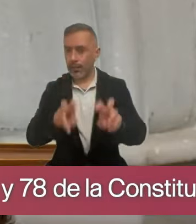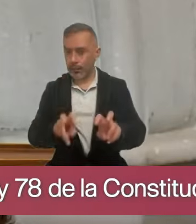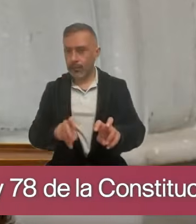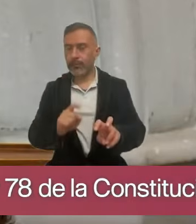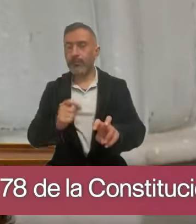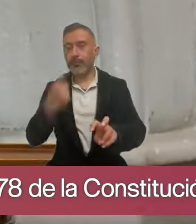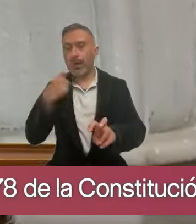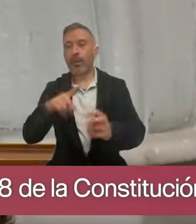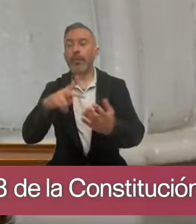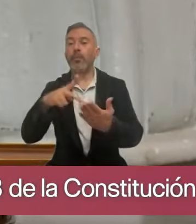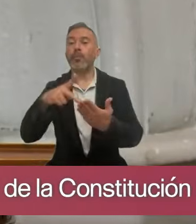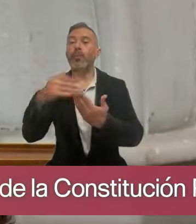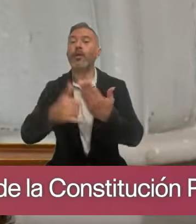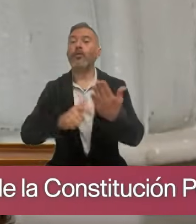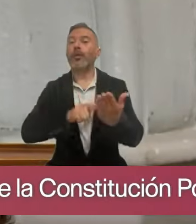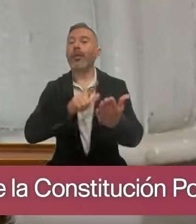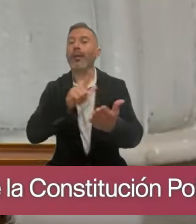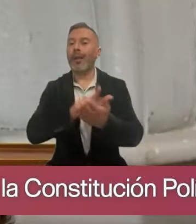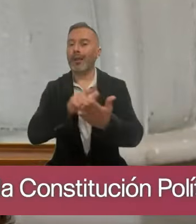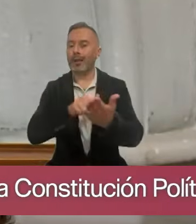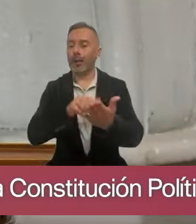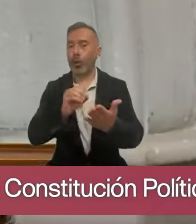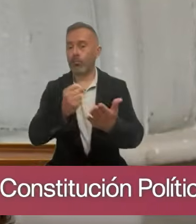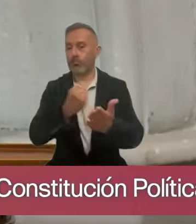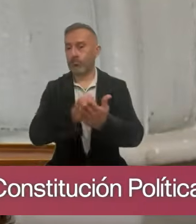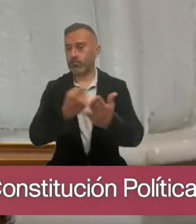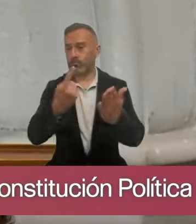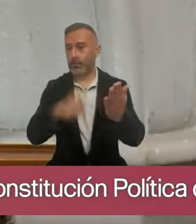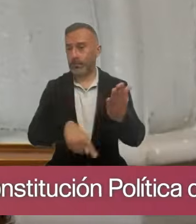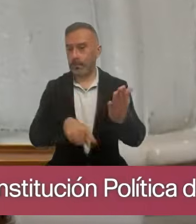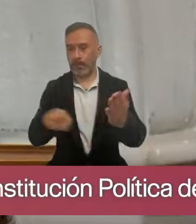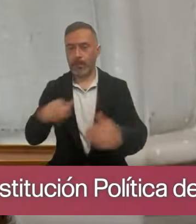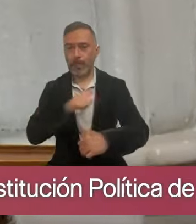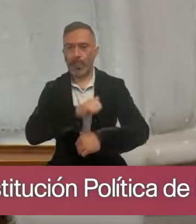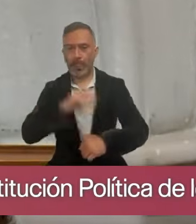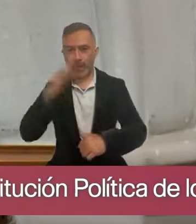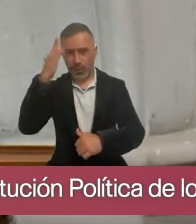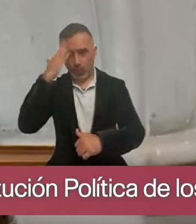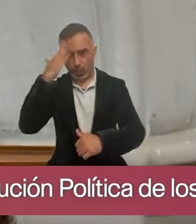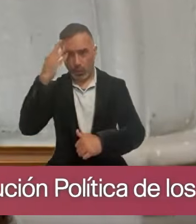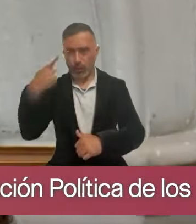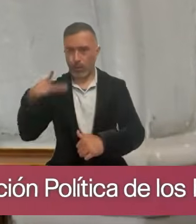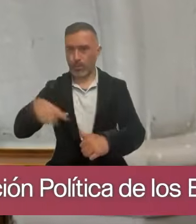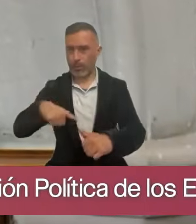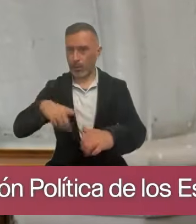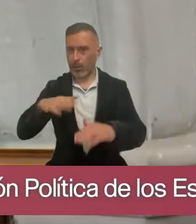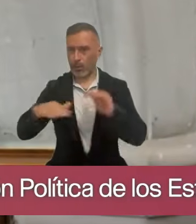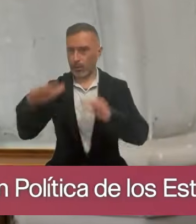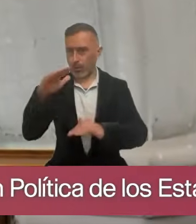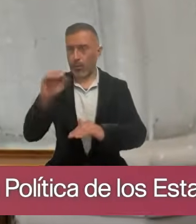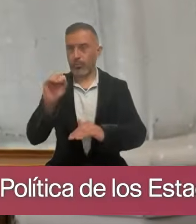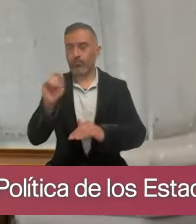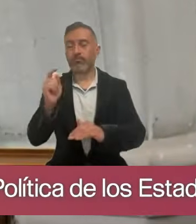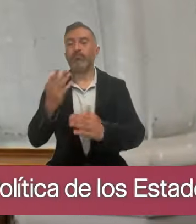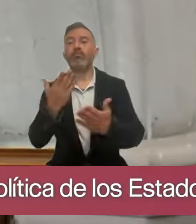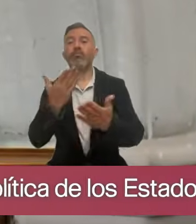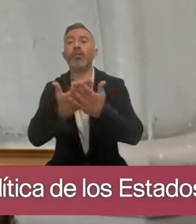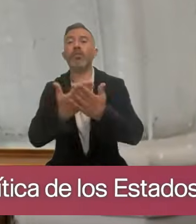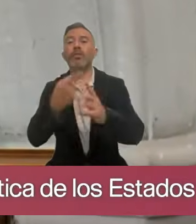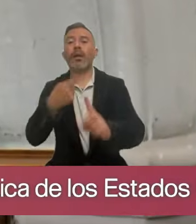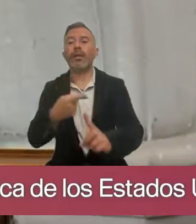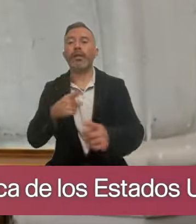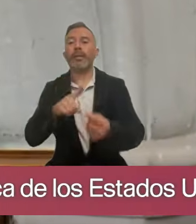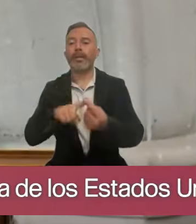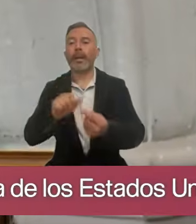los proyectos de ley o decreto que envíe la persona titular del Ejecutivo y proposiciones dirigidas a las cámaras